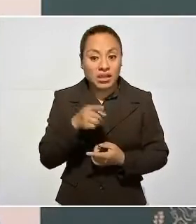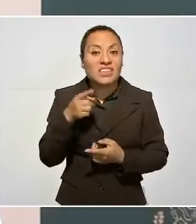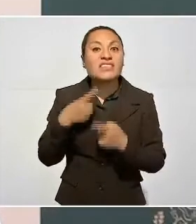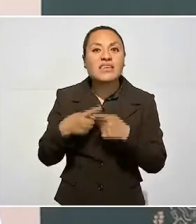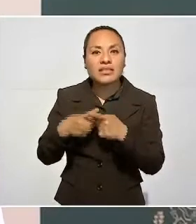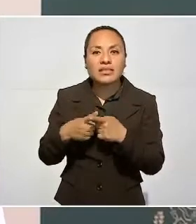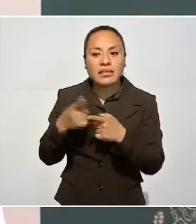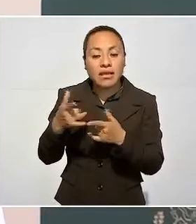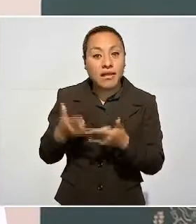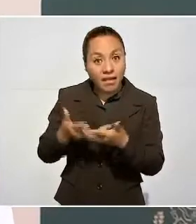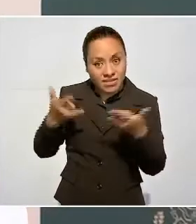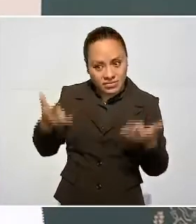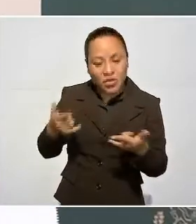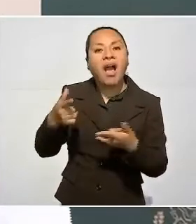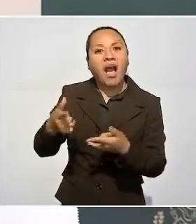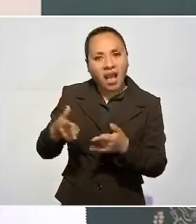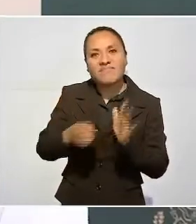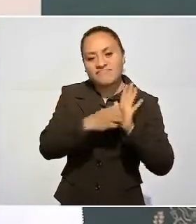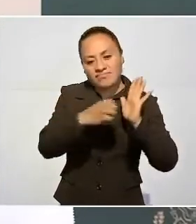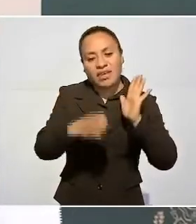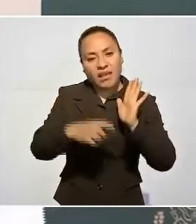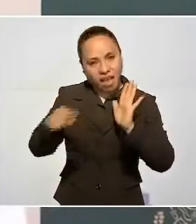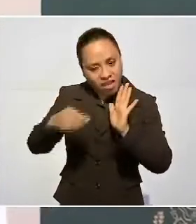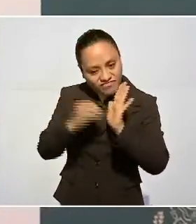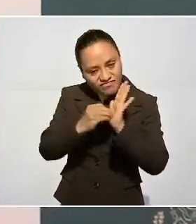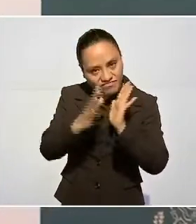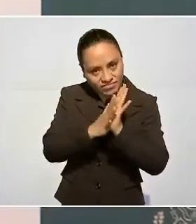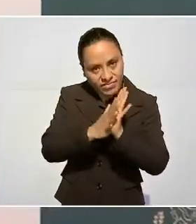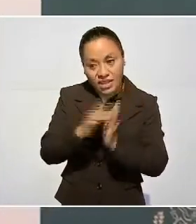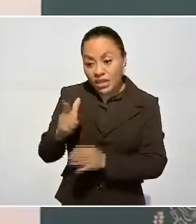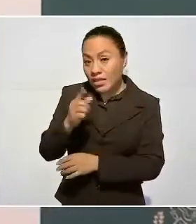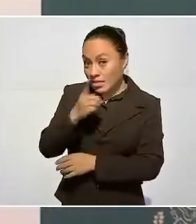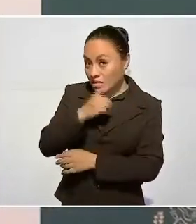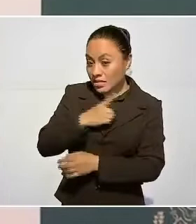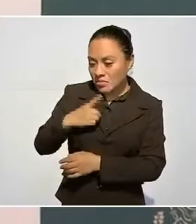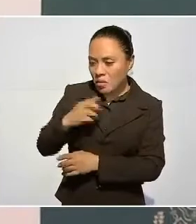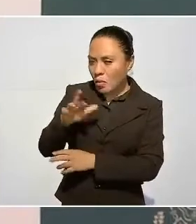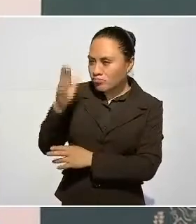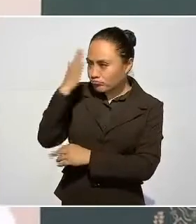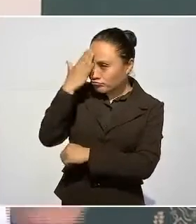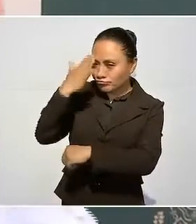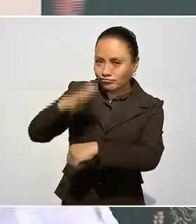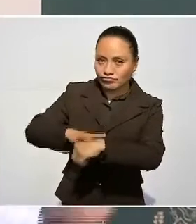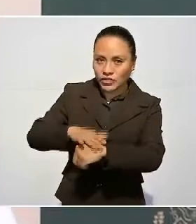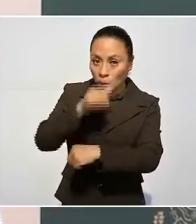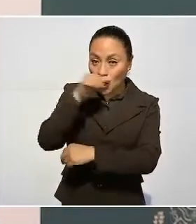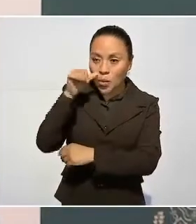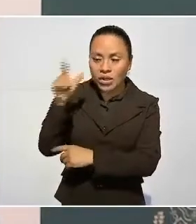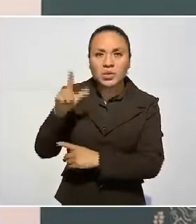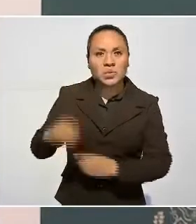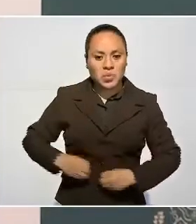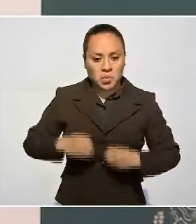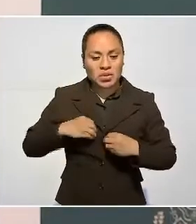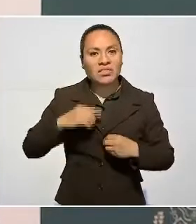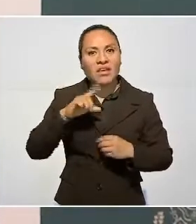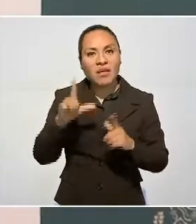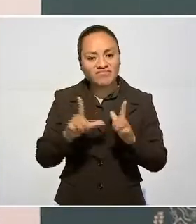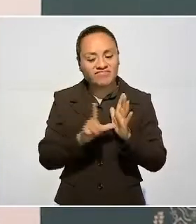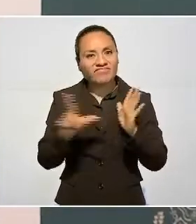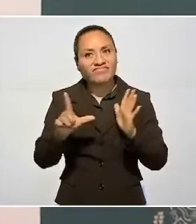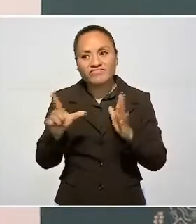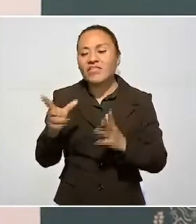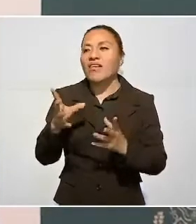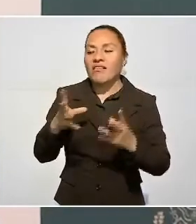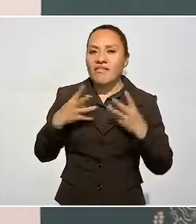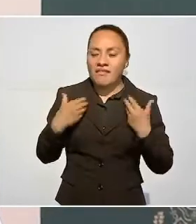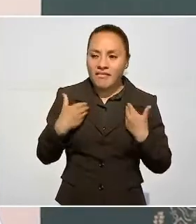juzgará. Hoy más que nunca tenemos que recordar a Juárez, porque su vida fue una lección, no solo para el